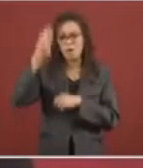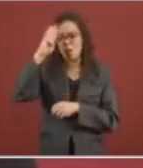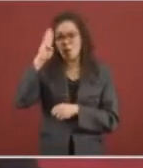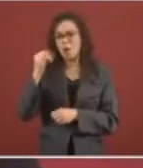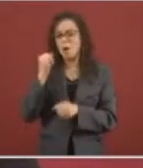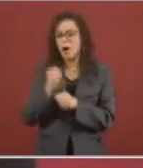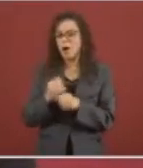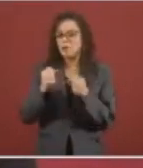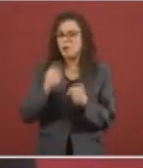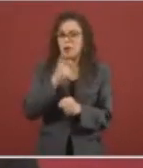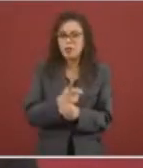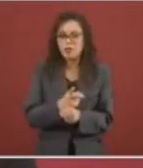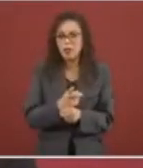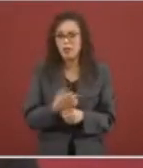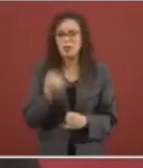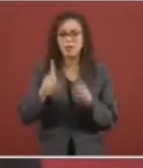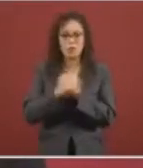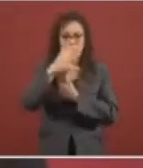una insensatez